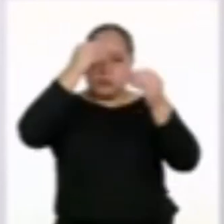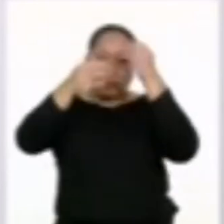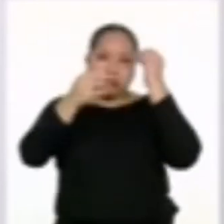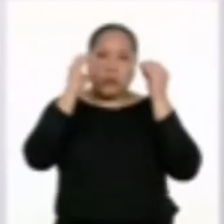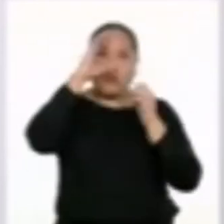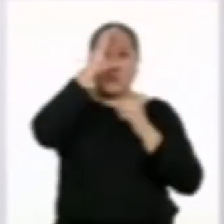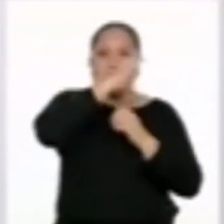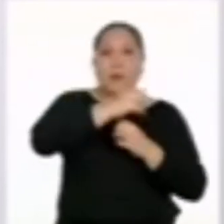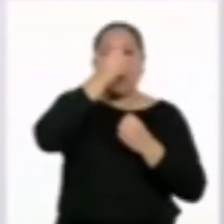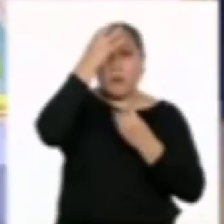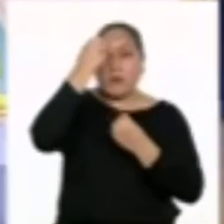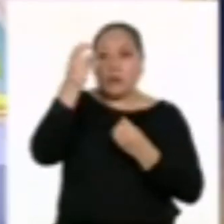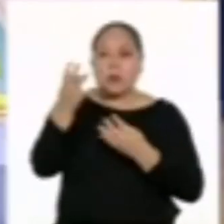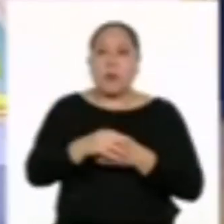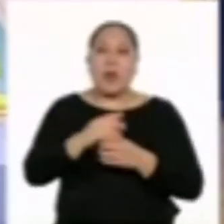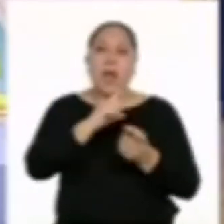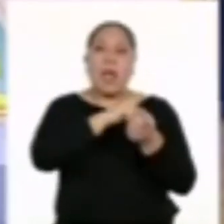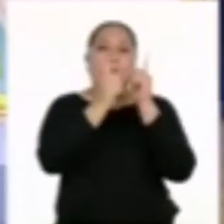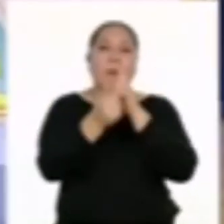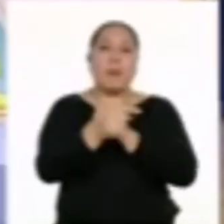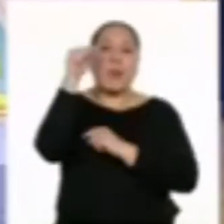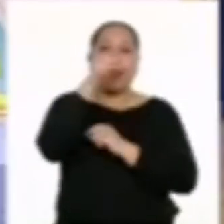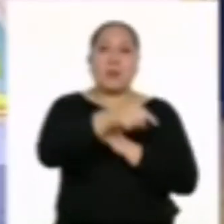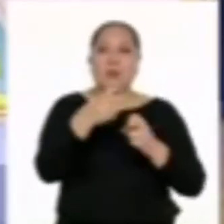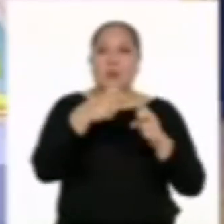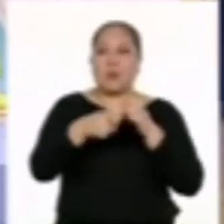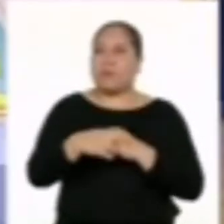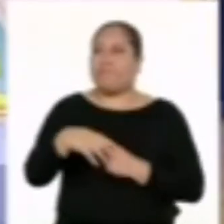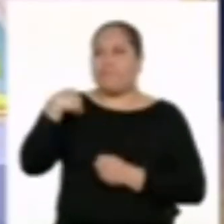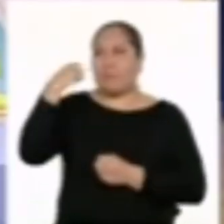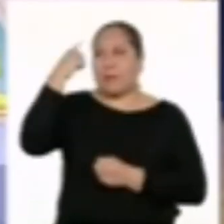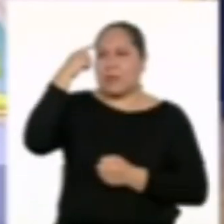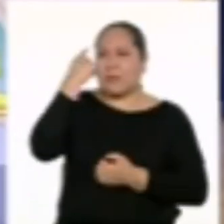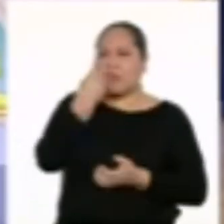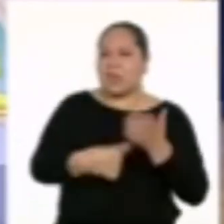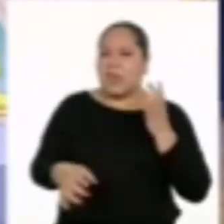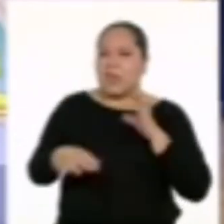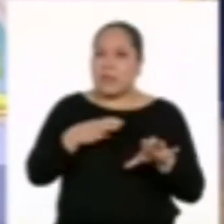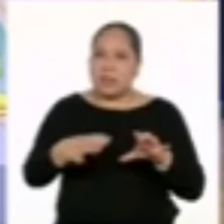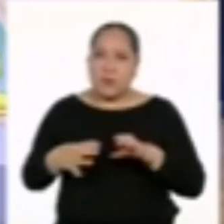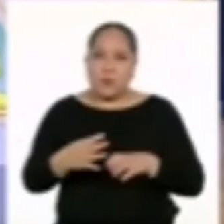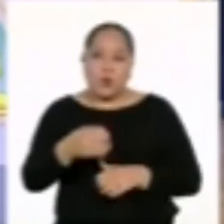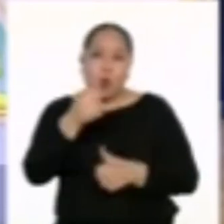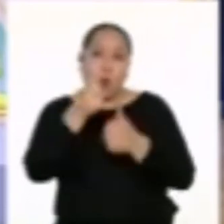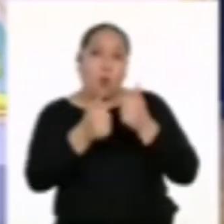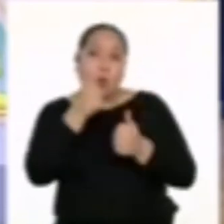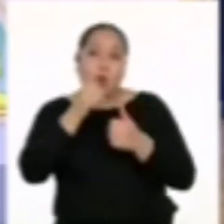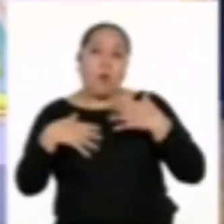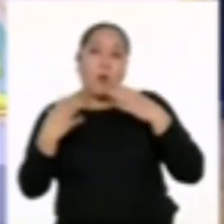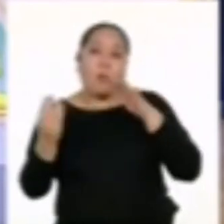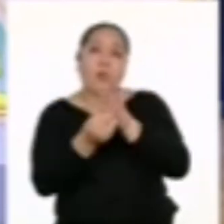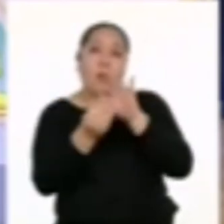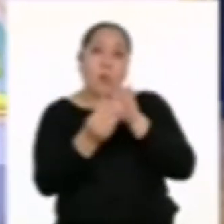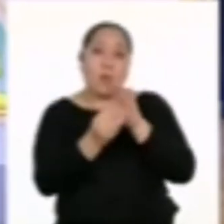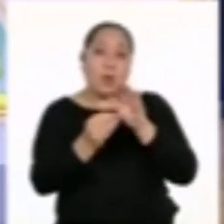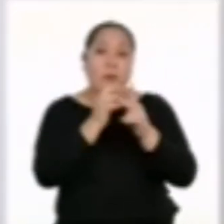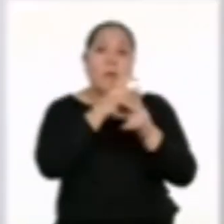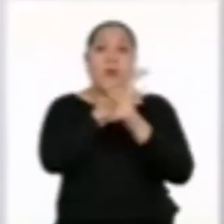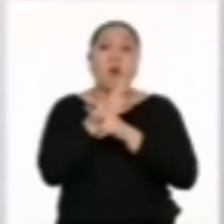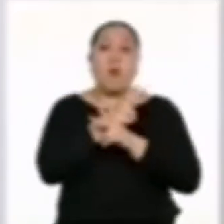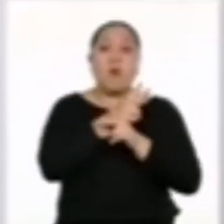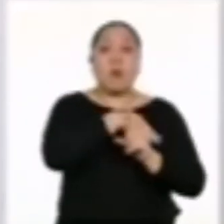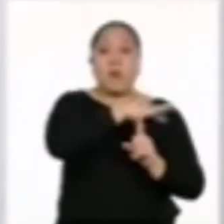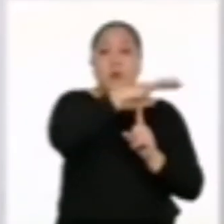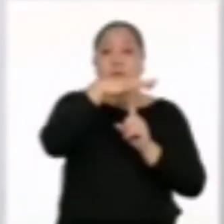hacer para cambiar esa situación. Pensemos en qué medidas estamos tomando y cuáles podemos incluir en casa para cuidar la